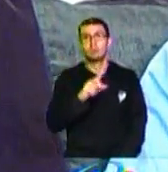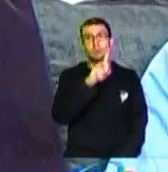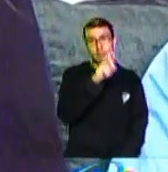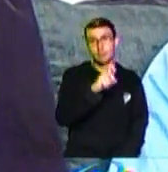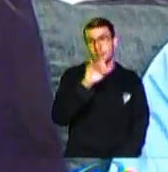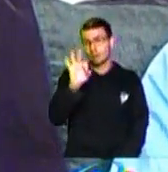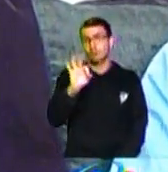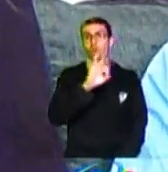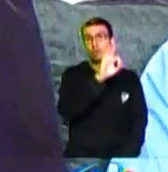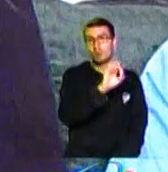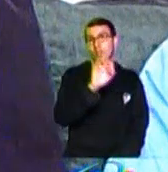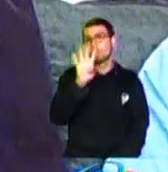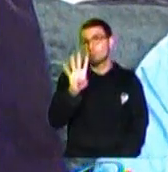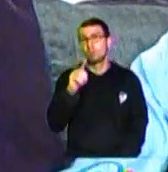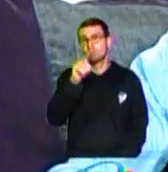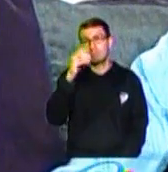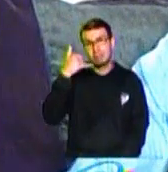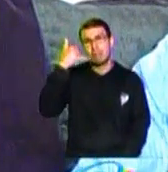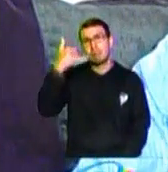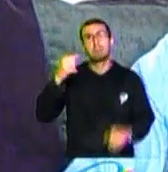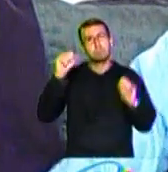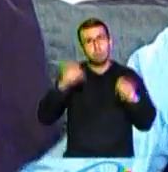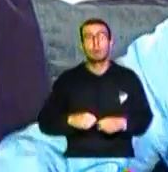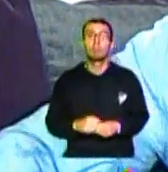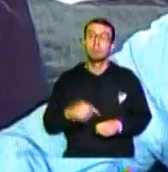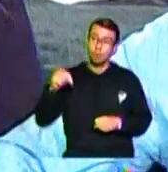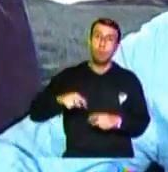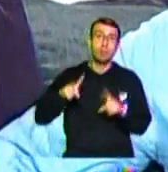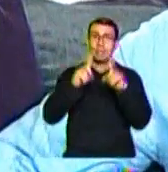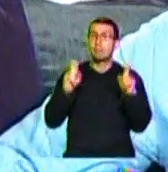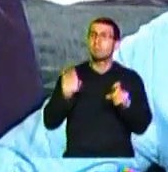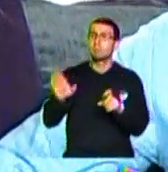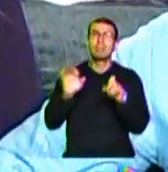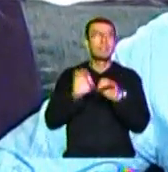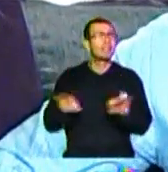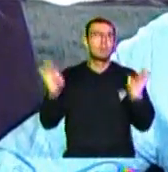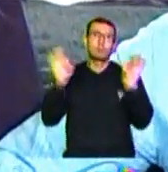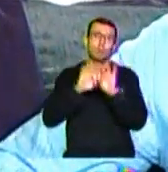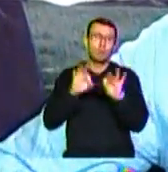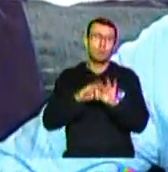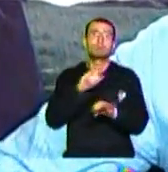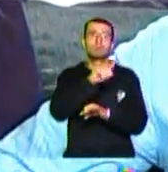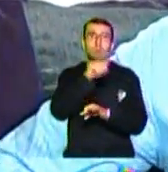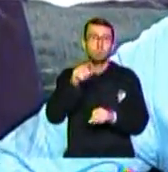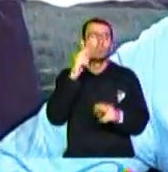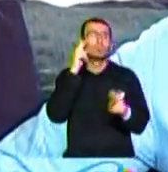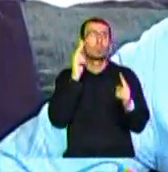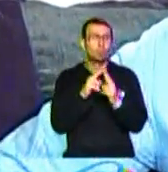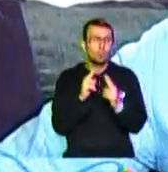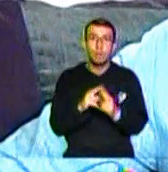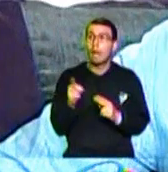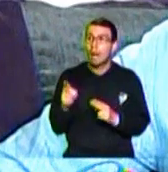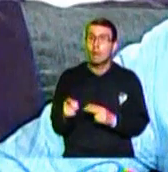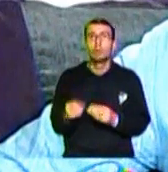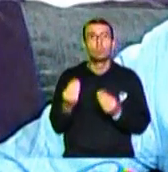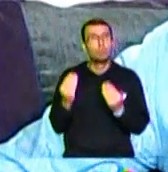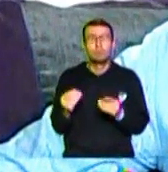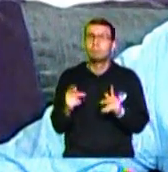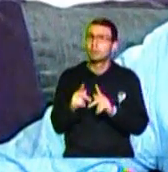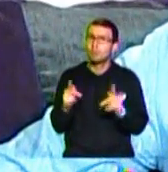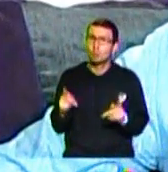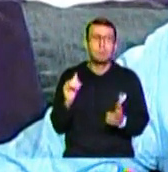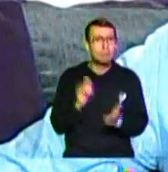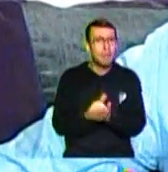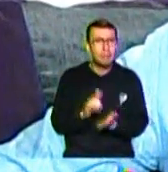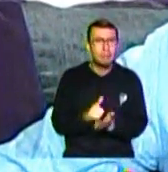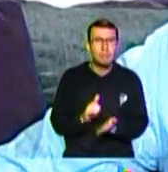313-662-6384. Hoy yo quiero entrar en un tema que es bien importante por los motivos de consulta frecuentes en el tema